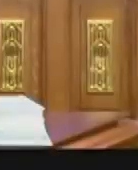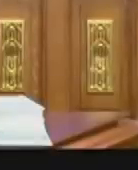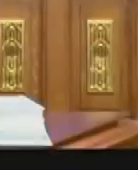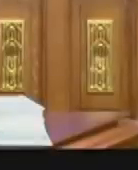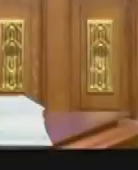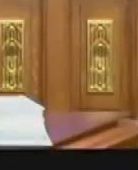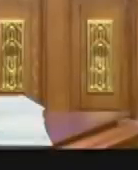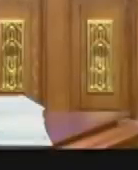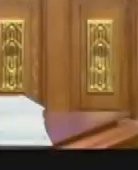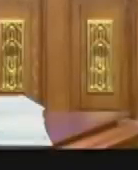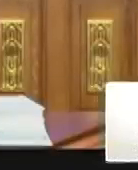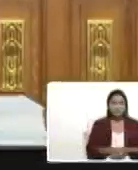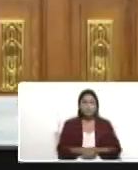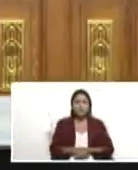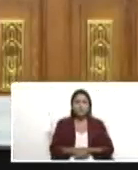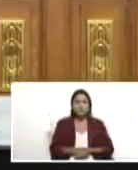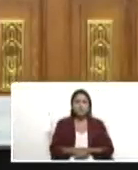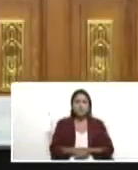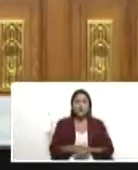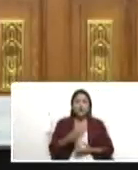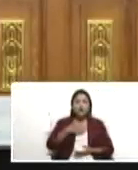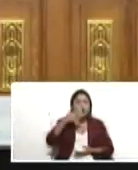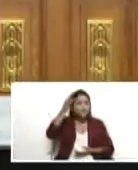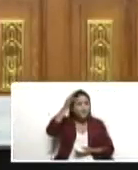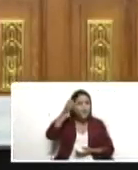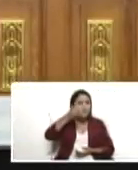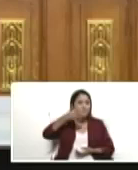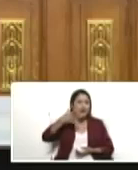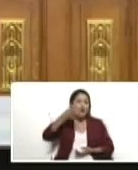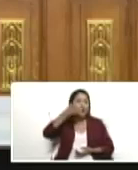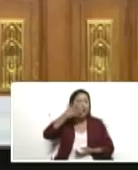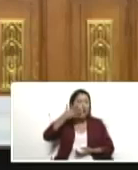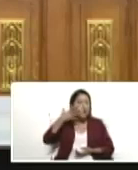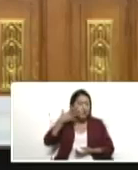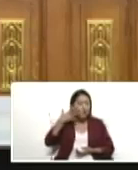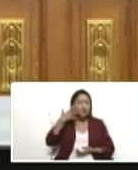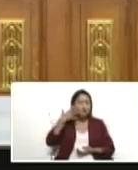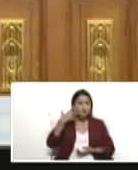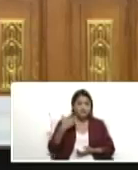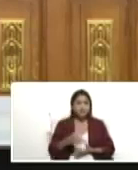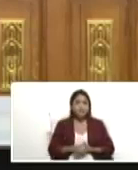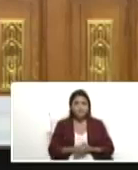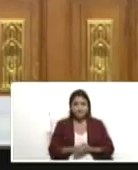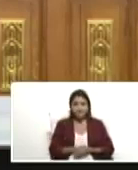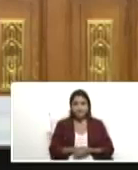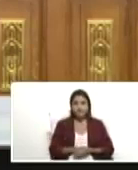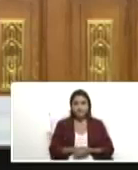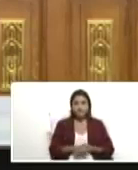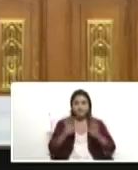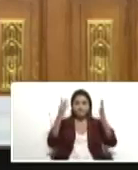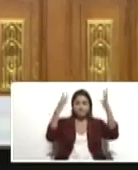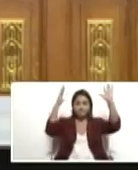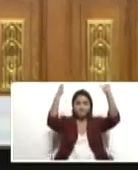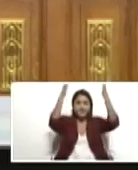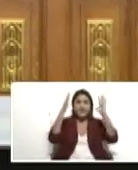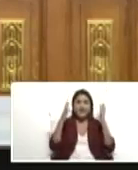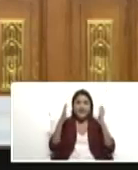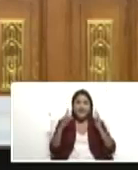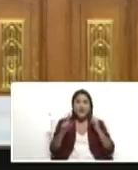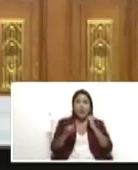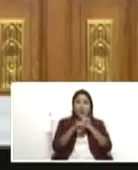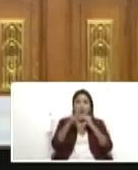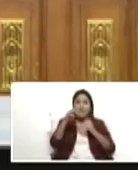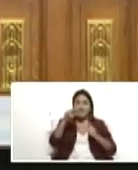bien ganadas ganadas con lealtad al pueblo como está Mario Silva que se está